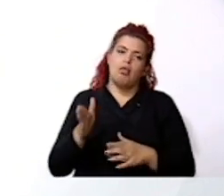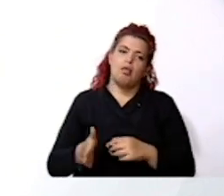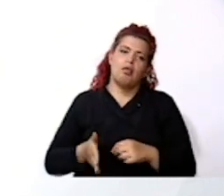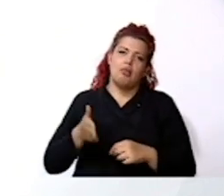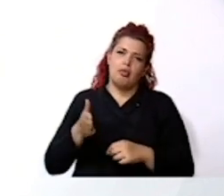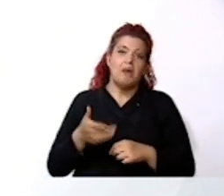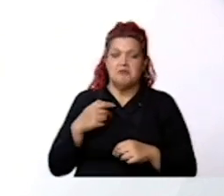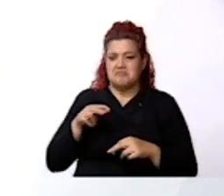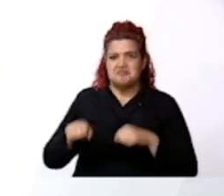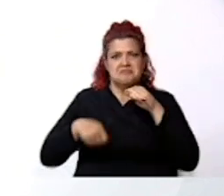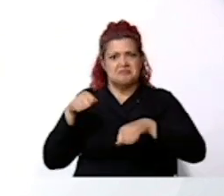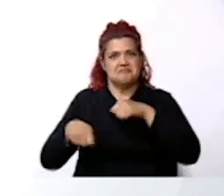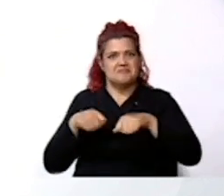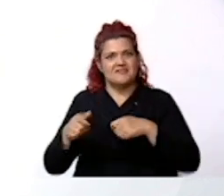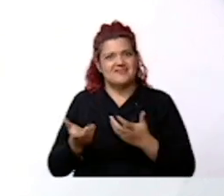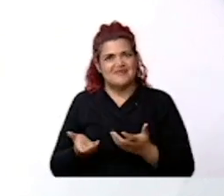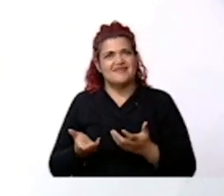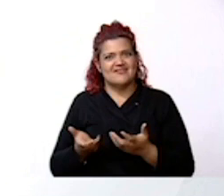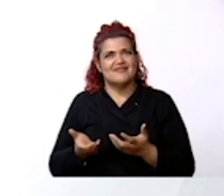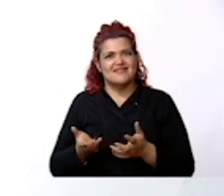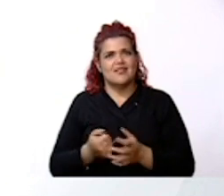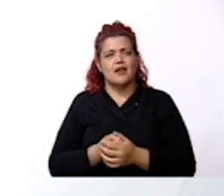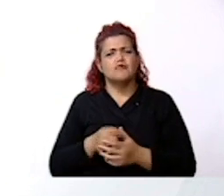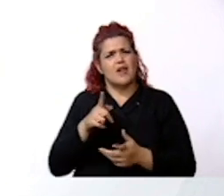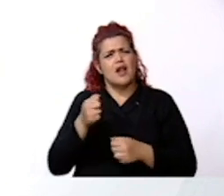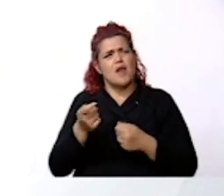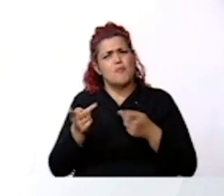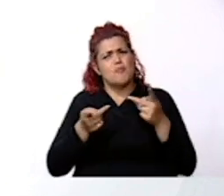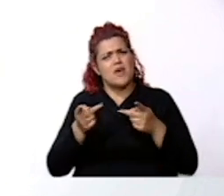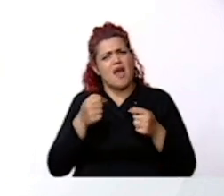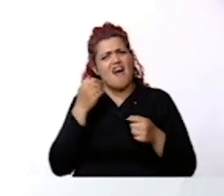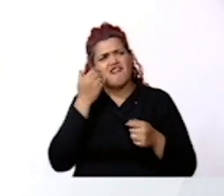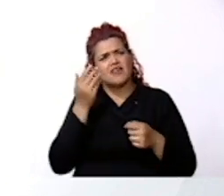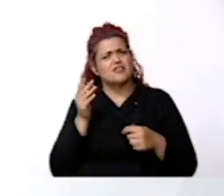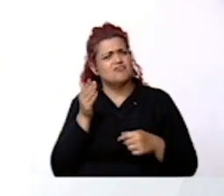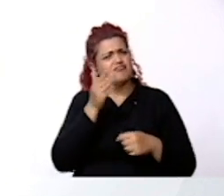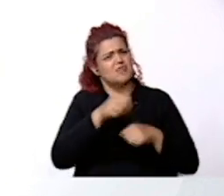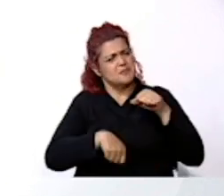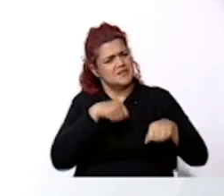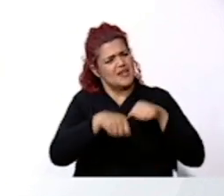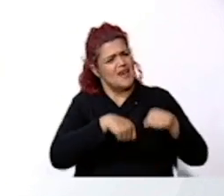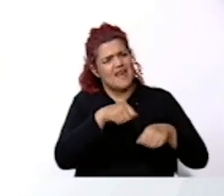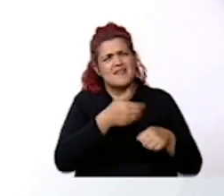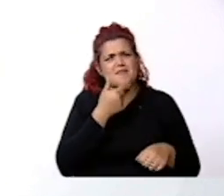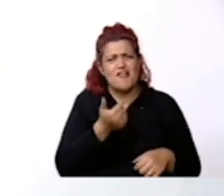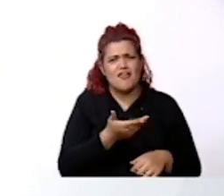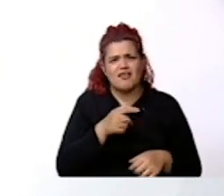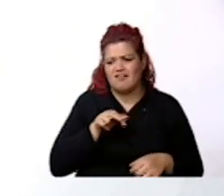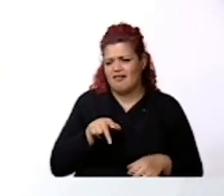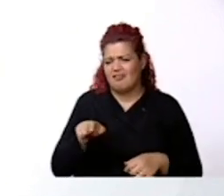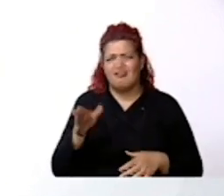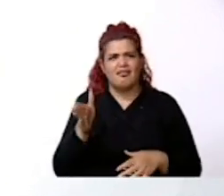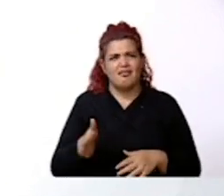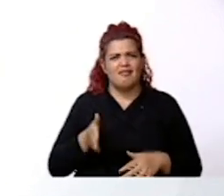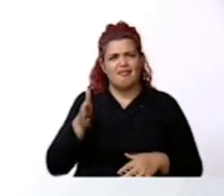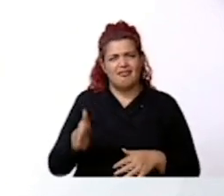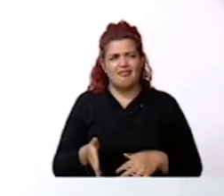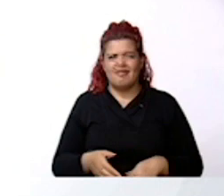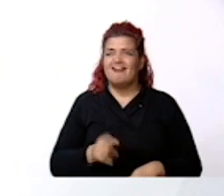ver, ¿quién me dice que no va a la pulpería en bici en lugar de ir caminando? ¡Ajá! ¡Los pillé!